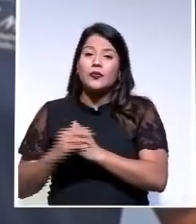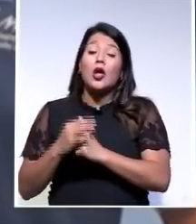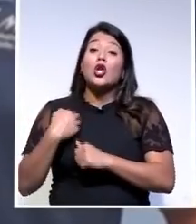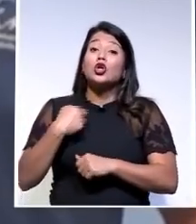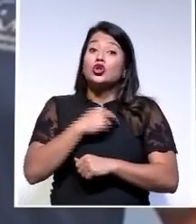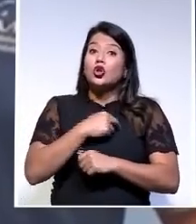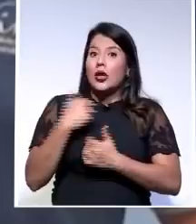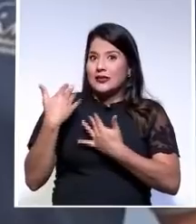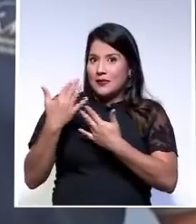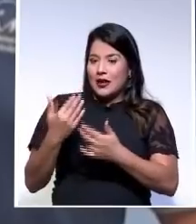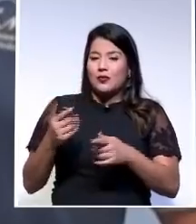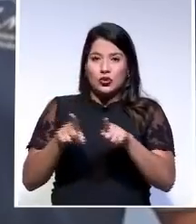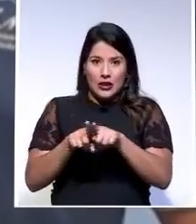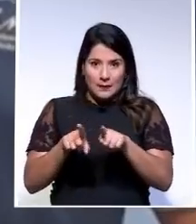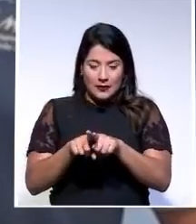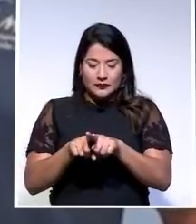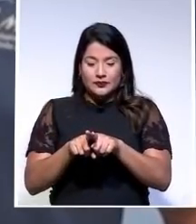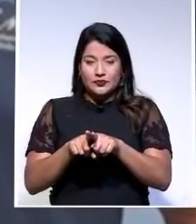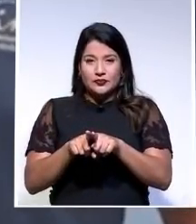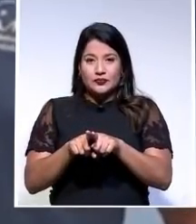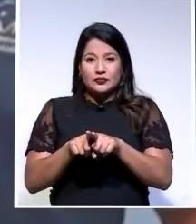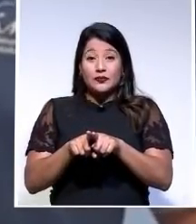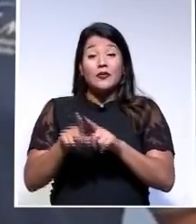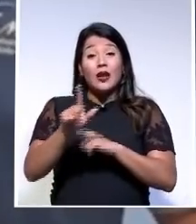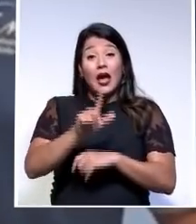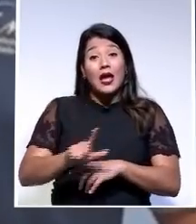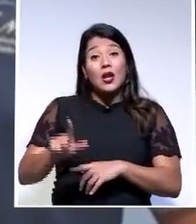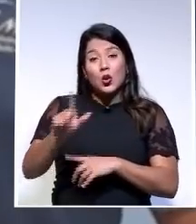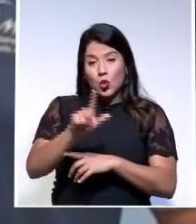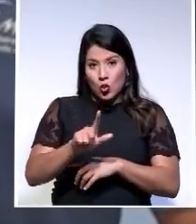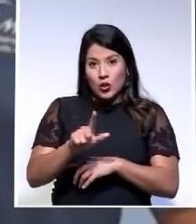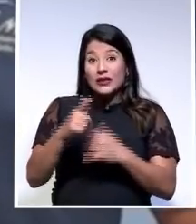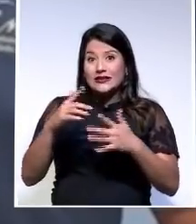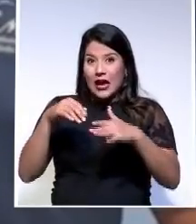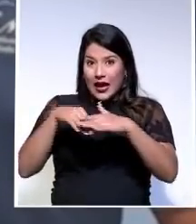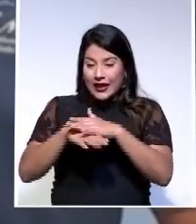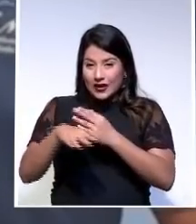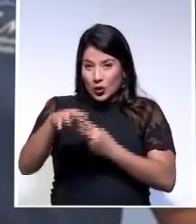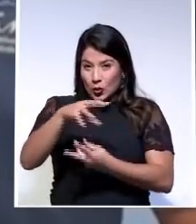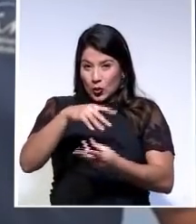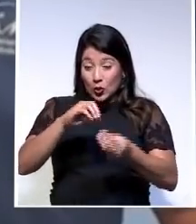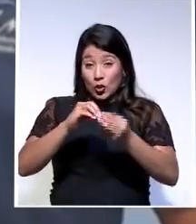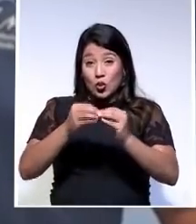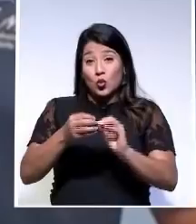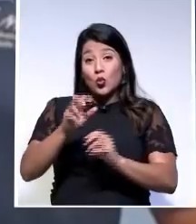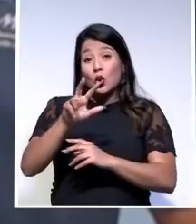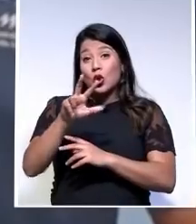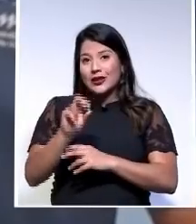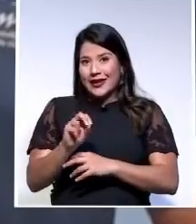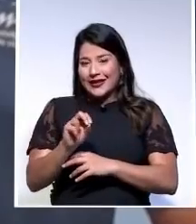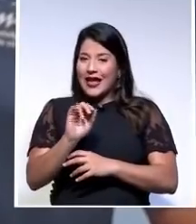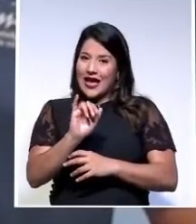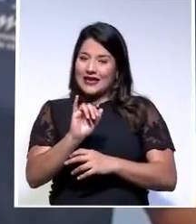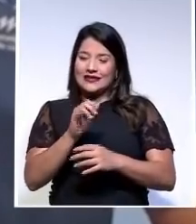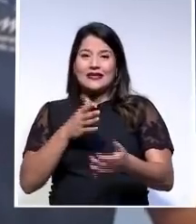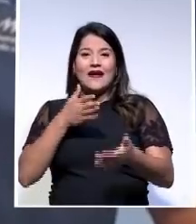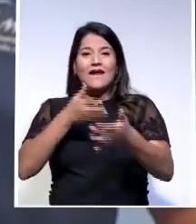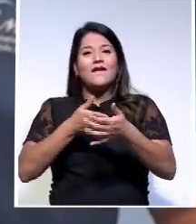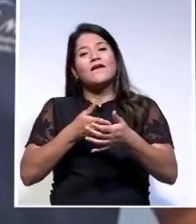Esperamos, además de esto, que el día lunes tengamos el paso de la onda tropical número 30, la cual estará